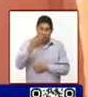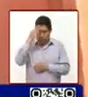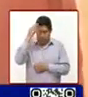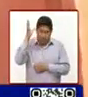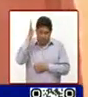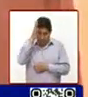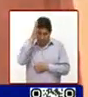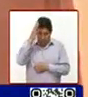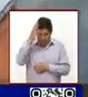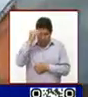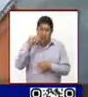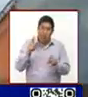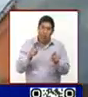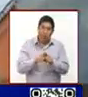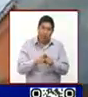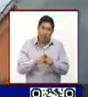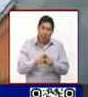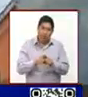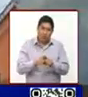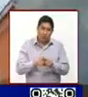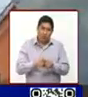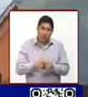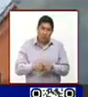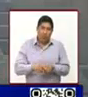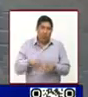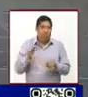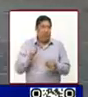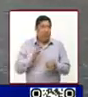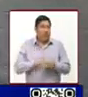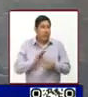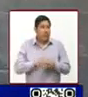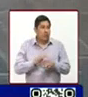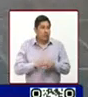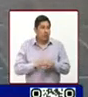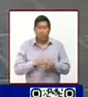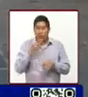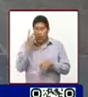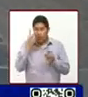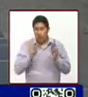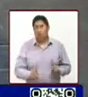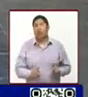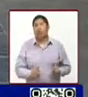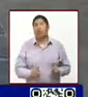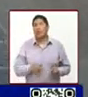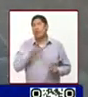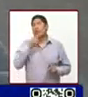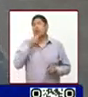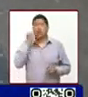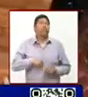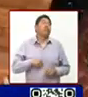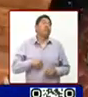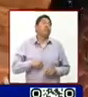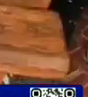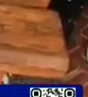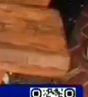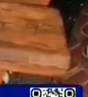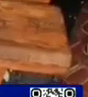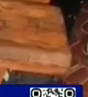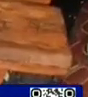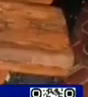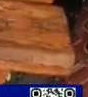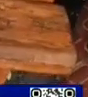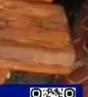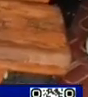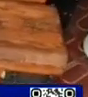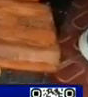sido identificados para llevar adelante su audiencia cautelar de estas dos personas, quienes habrían abusado en